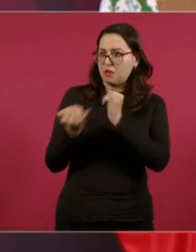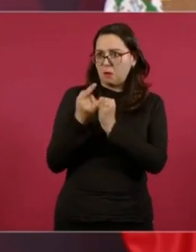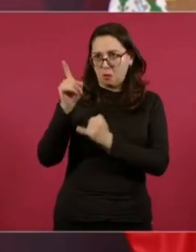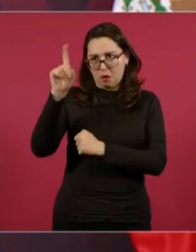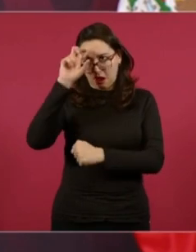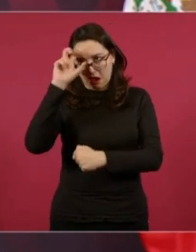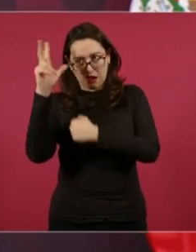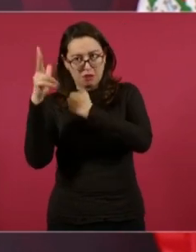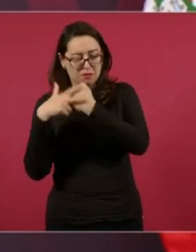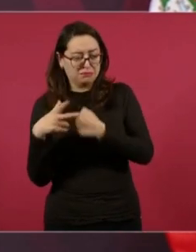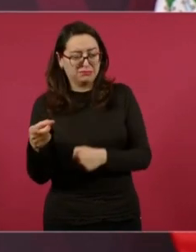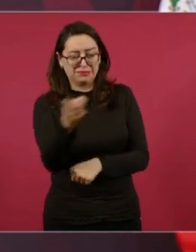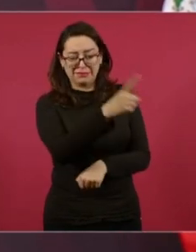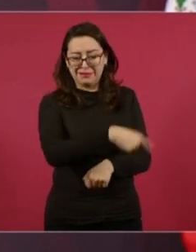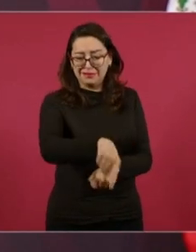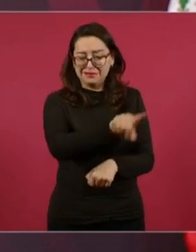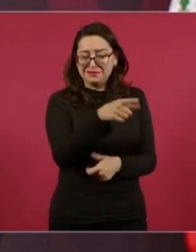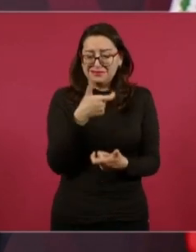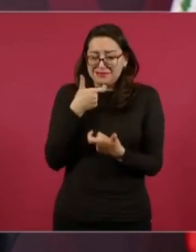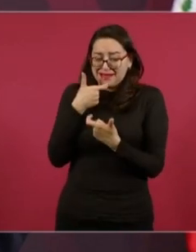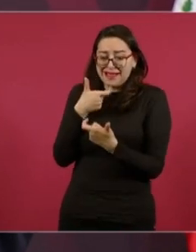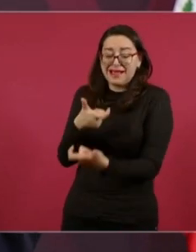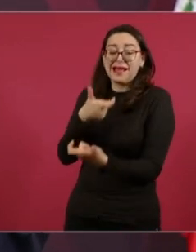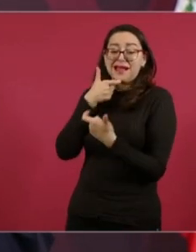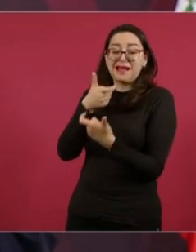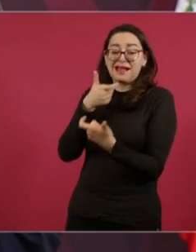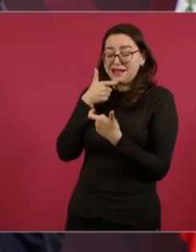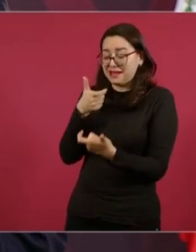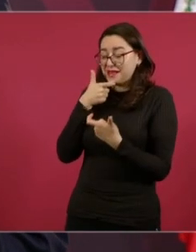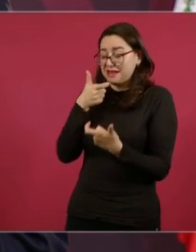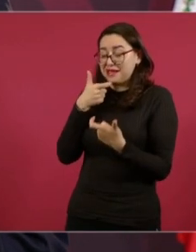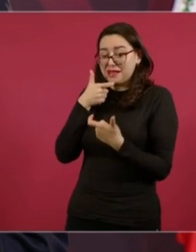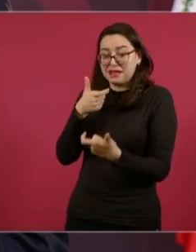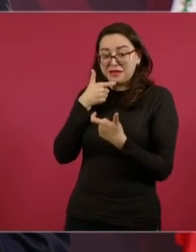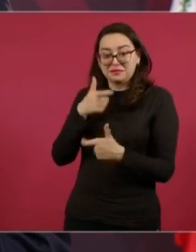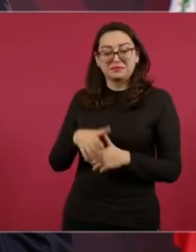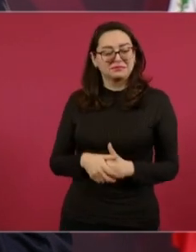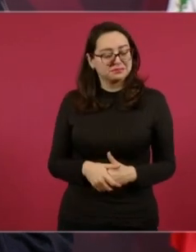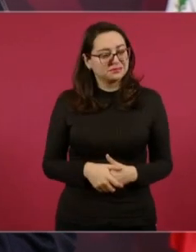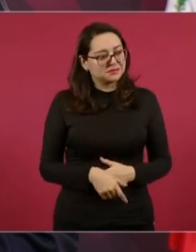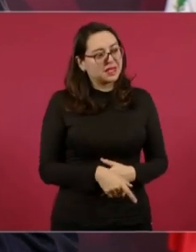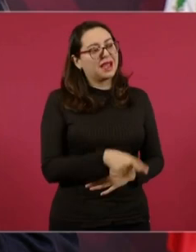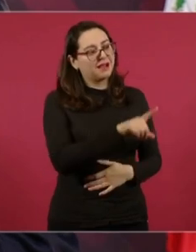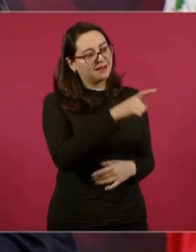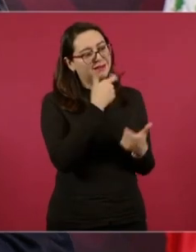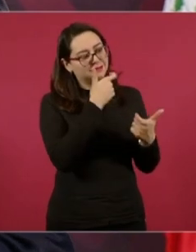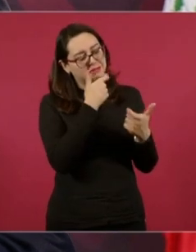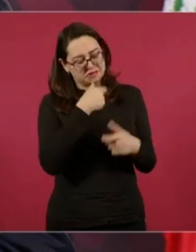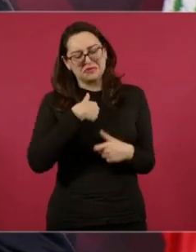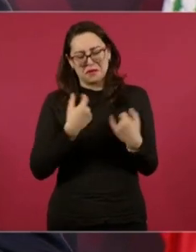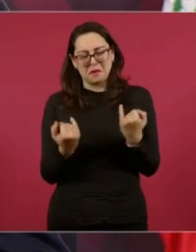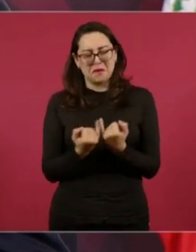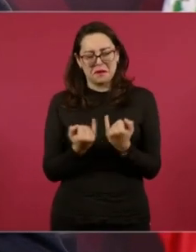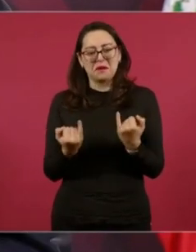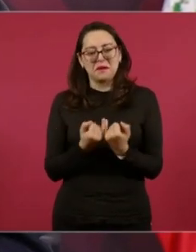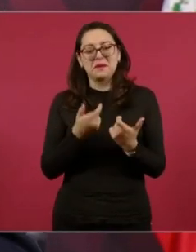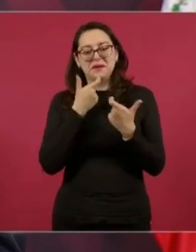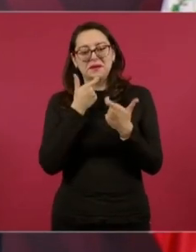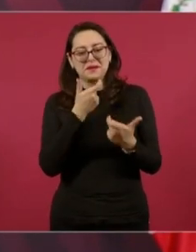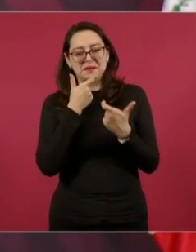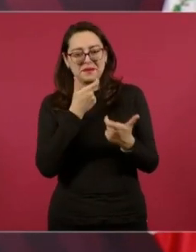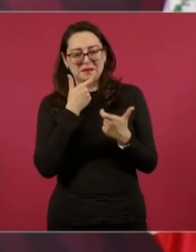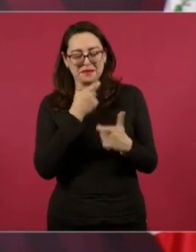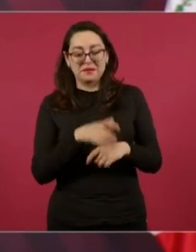Lo bueno que tienen, todos tenemos sentido del humor. y no va a ser como